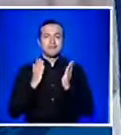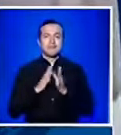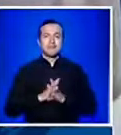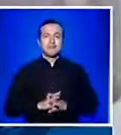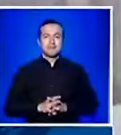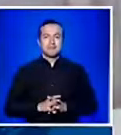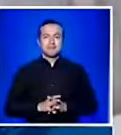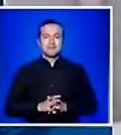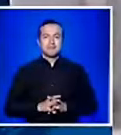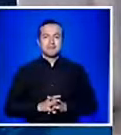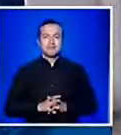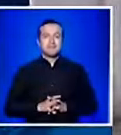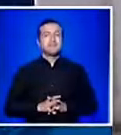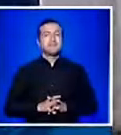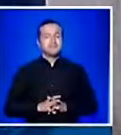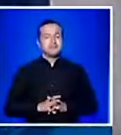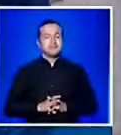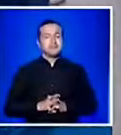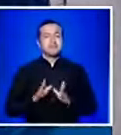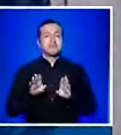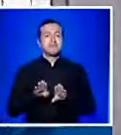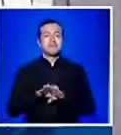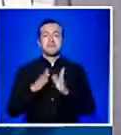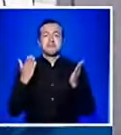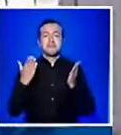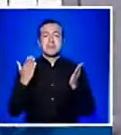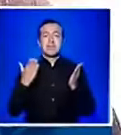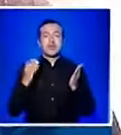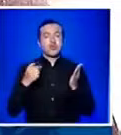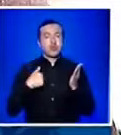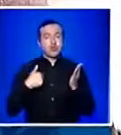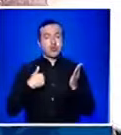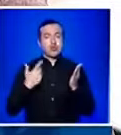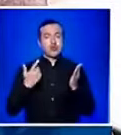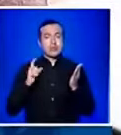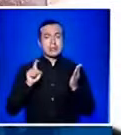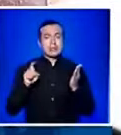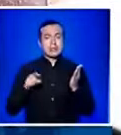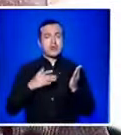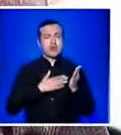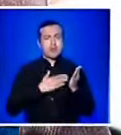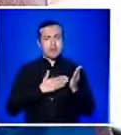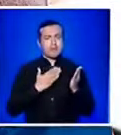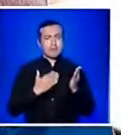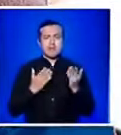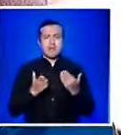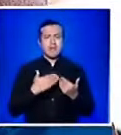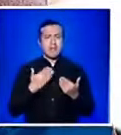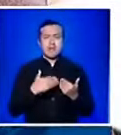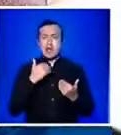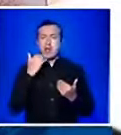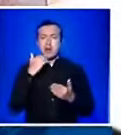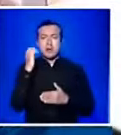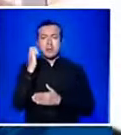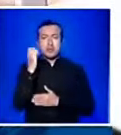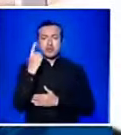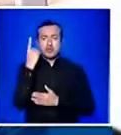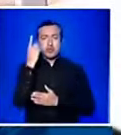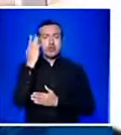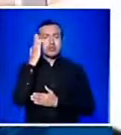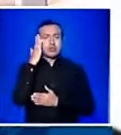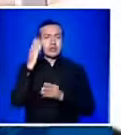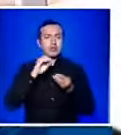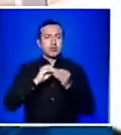Ese código se puede... Este sistema es la chapa electrónica. Es confiable, sobre todo en alguna urgencia. Lo único que debe saber